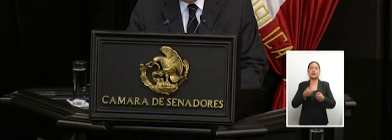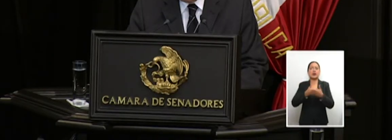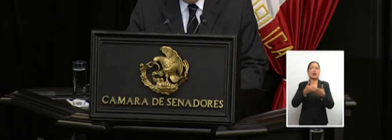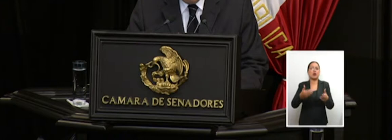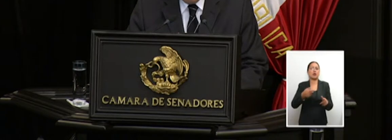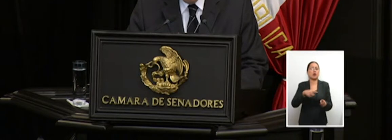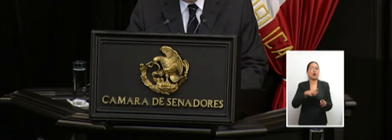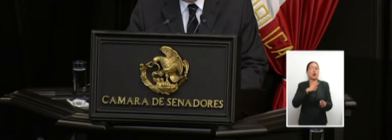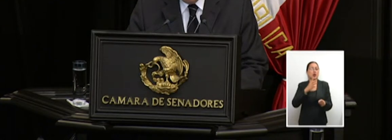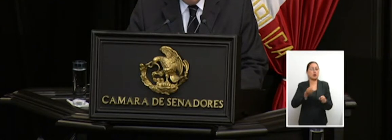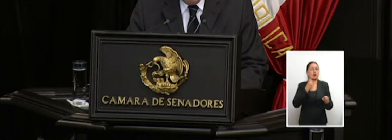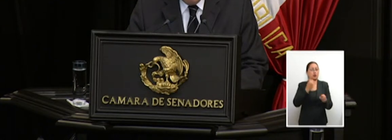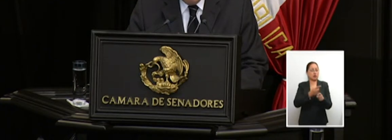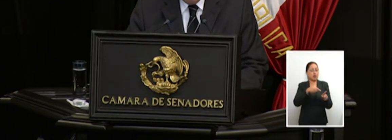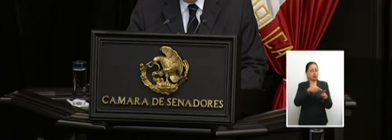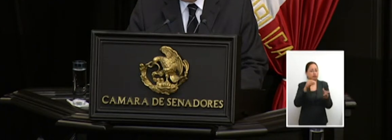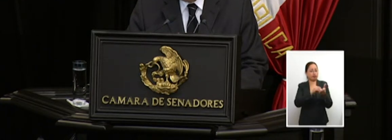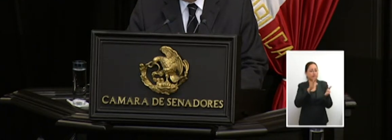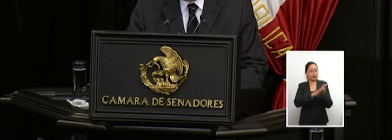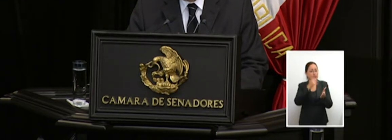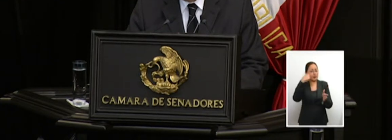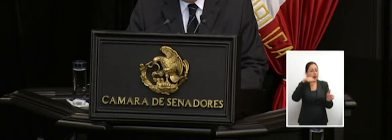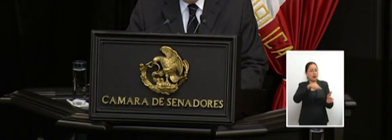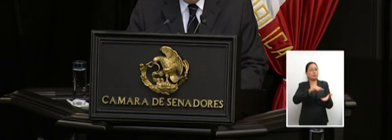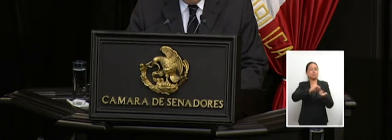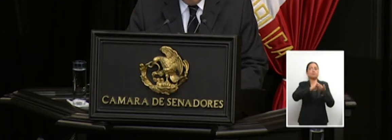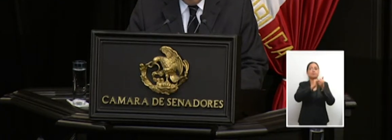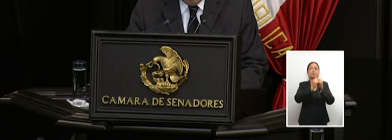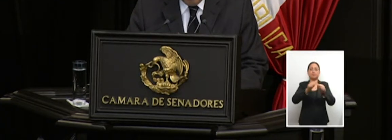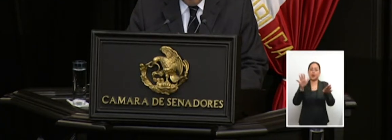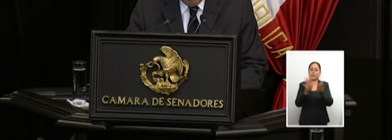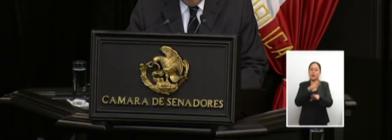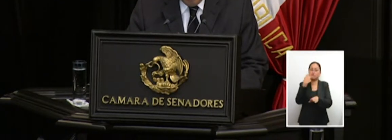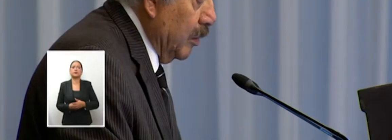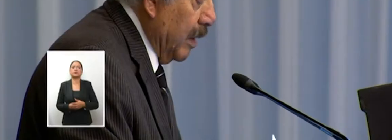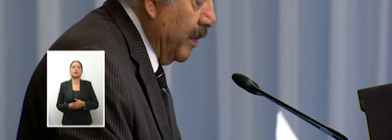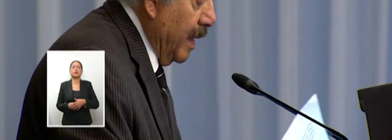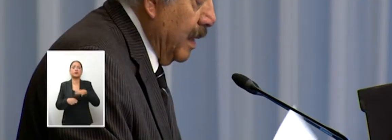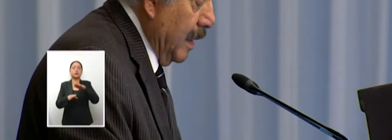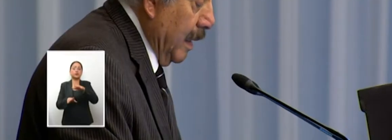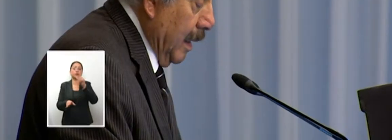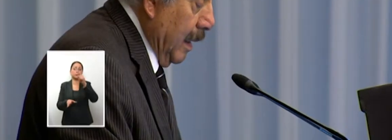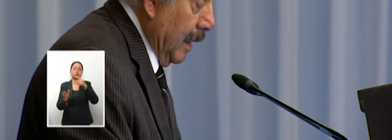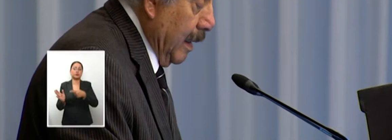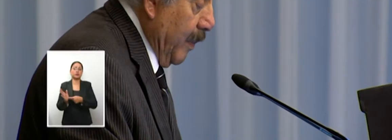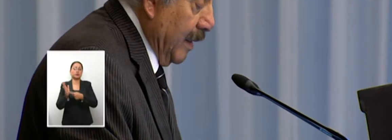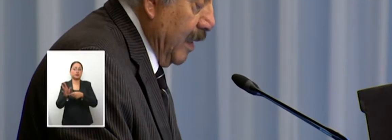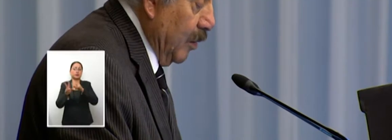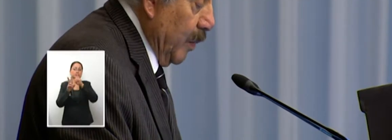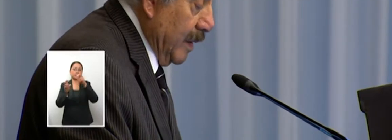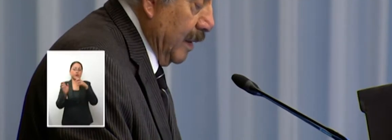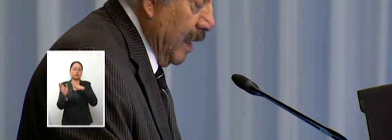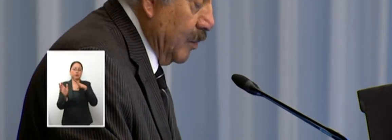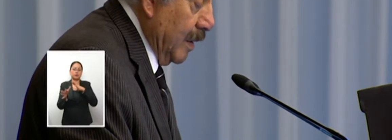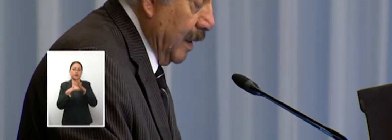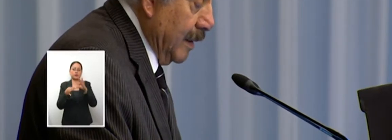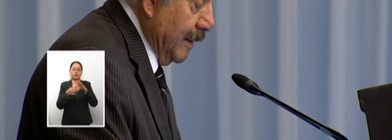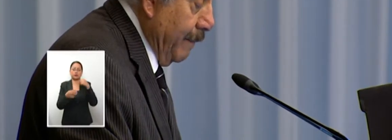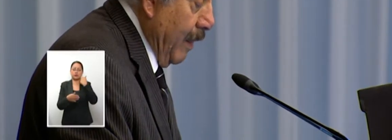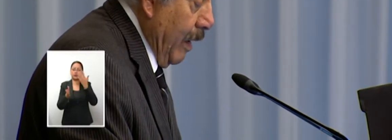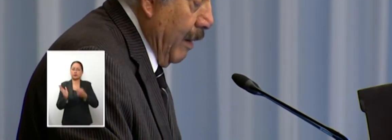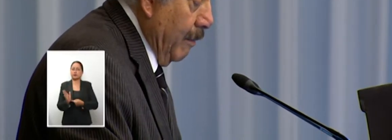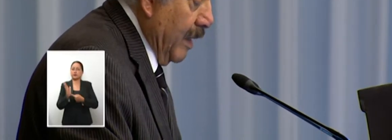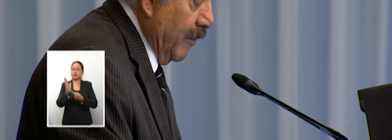parte territorial en la cual se definió pues tanto los derechos de los trabajadores como los derechos de los